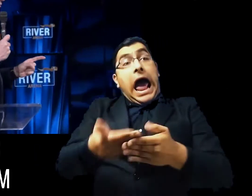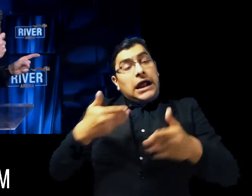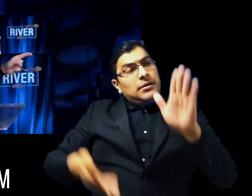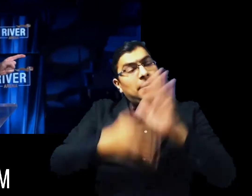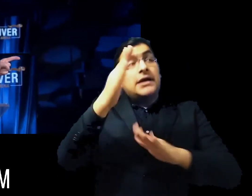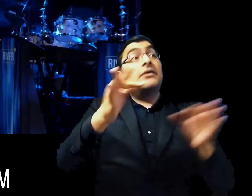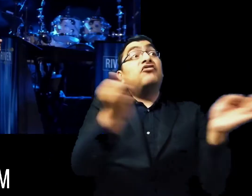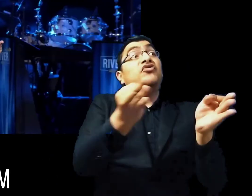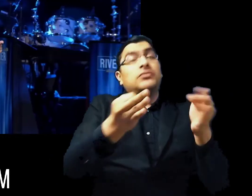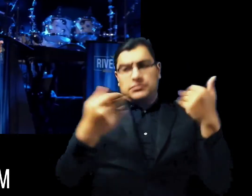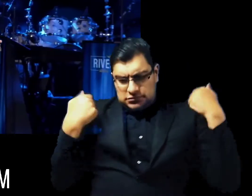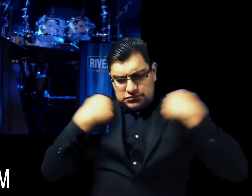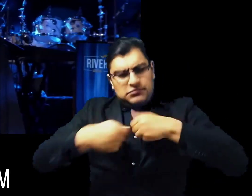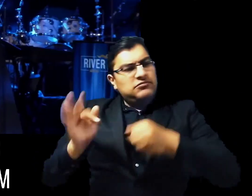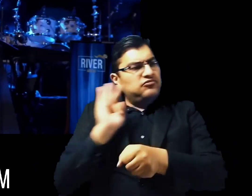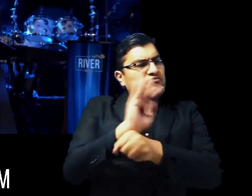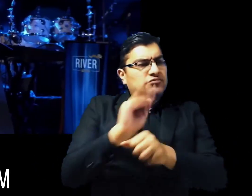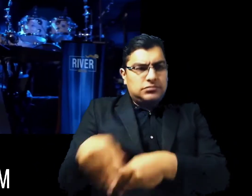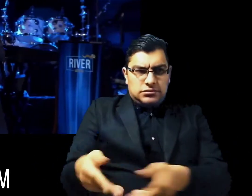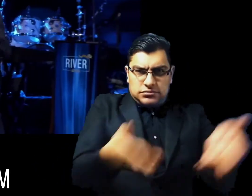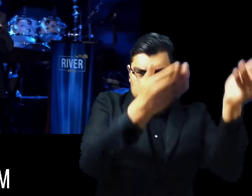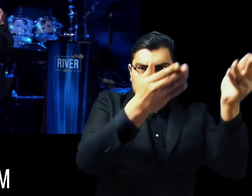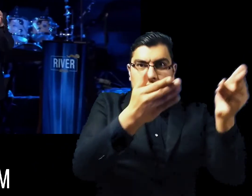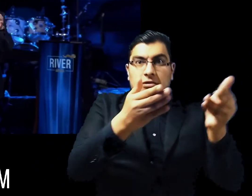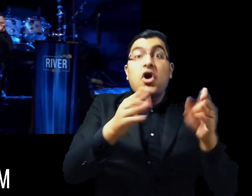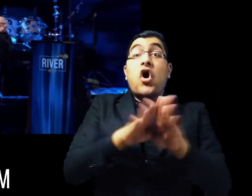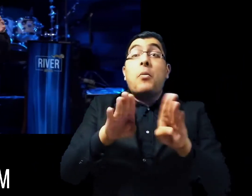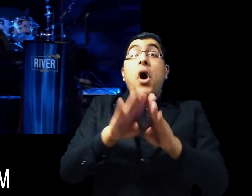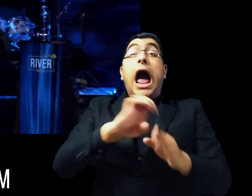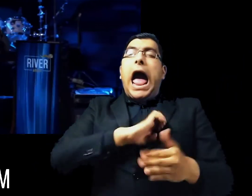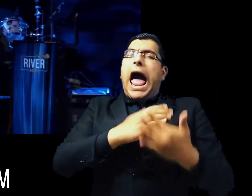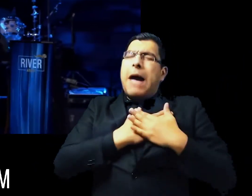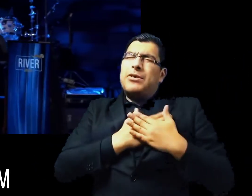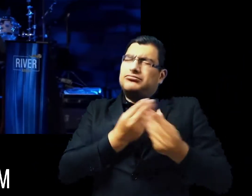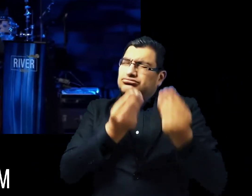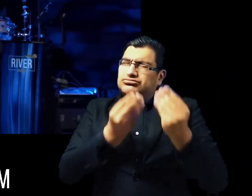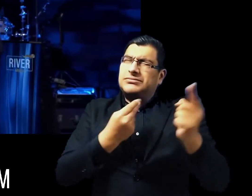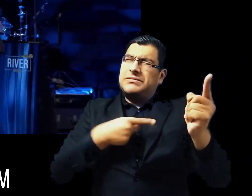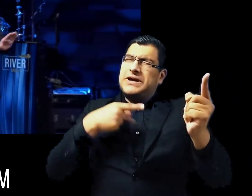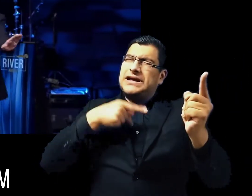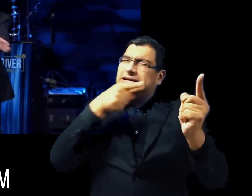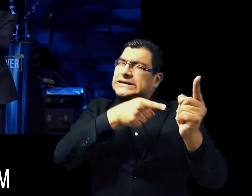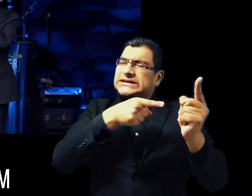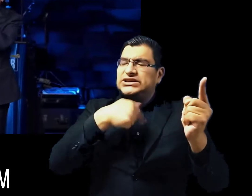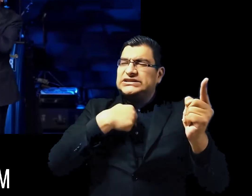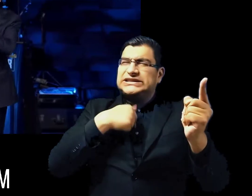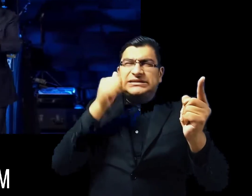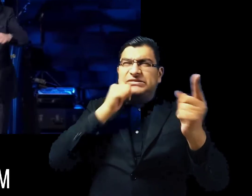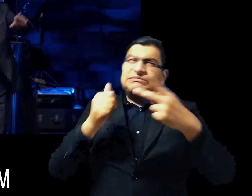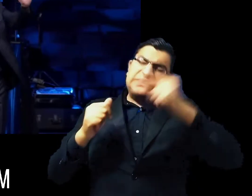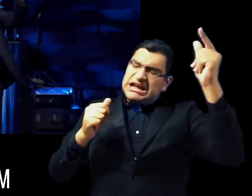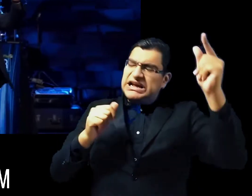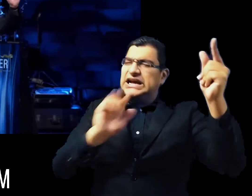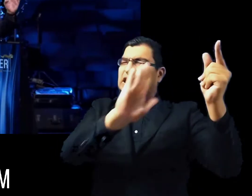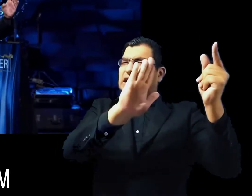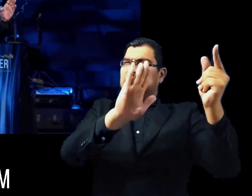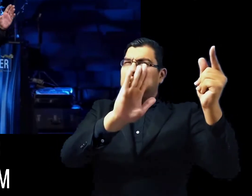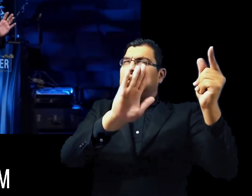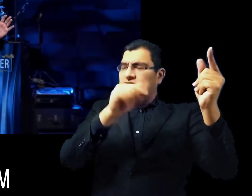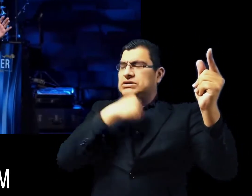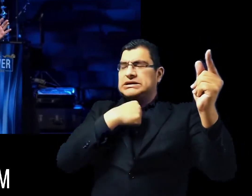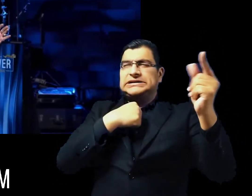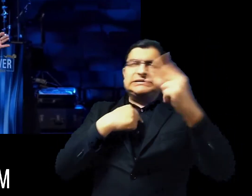calle que hace frío. Alguien dijo, amo tanto a ese hombre que cada vez que lo mando a volar le digo, espérame que te